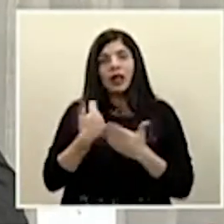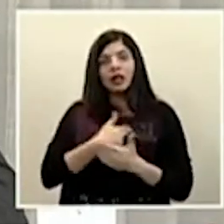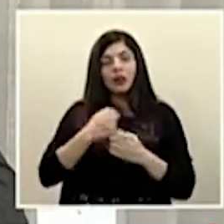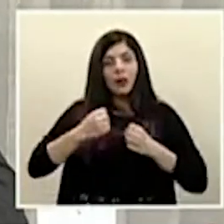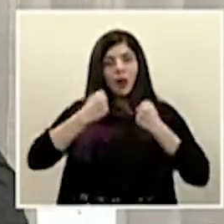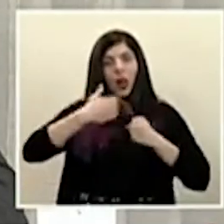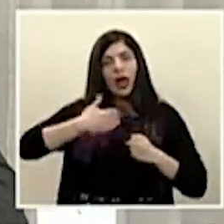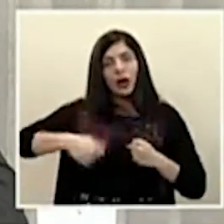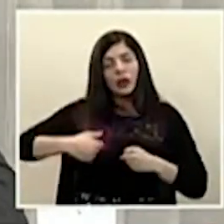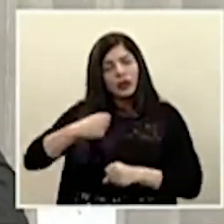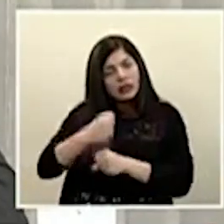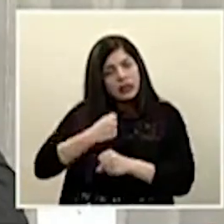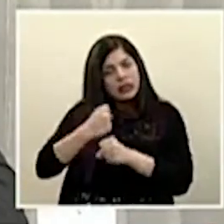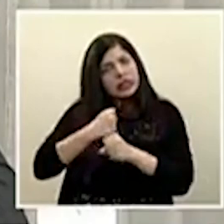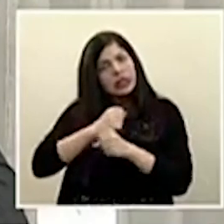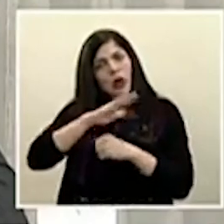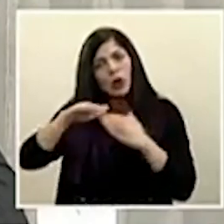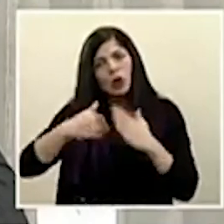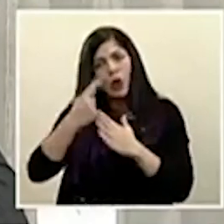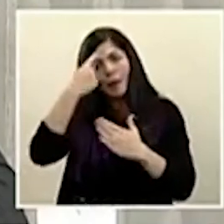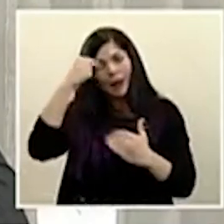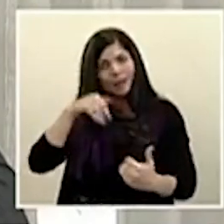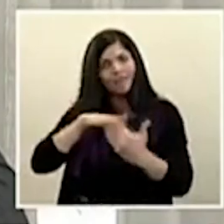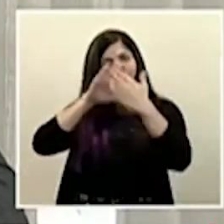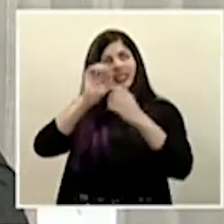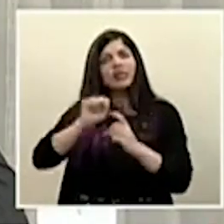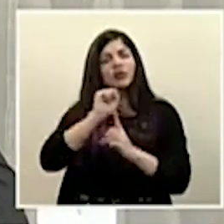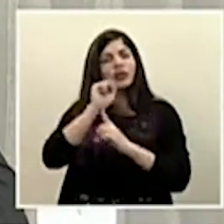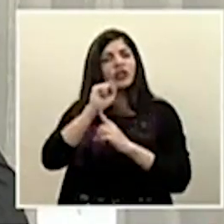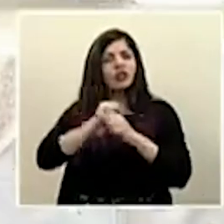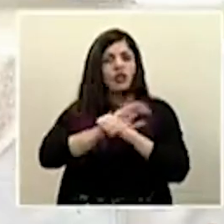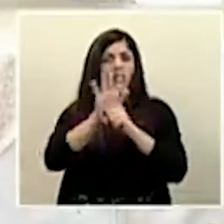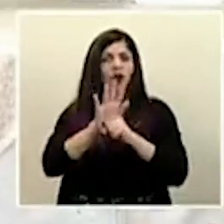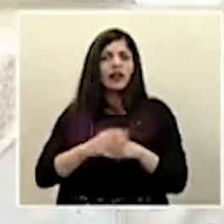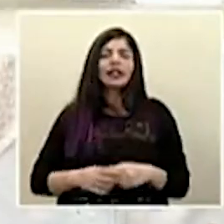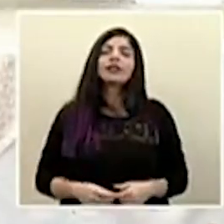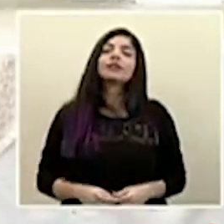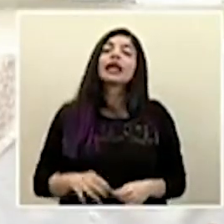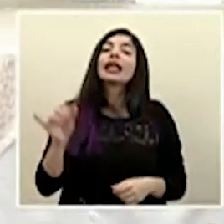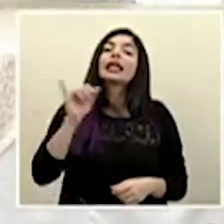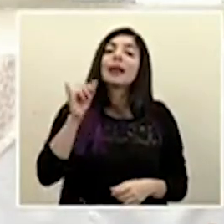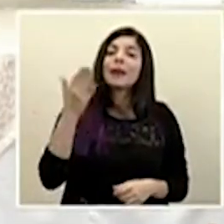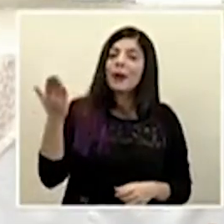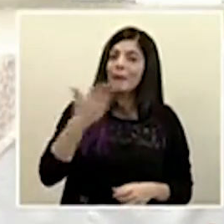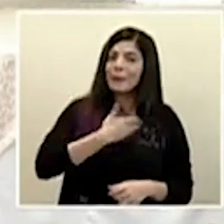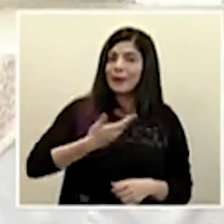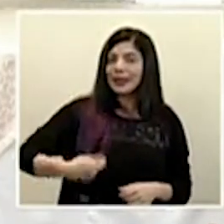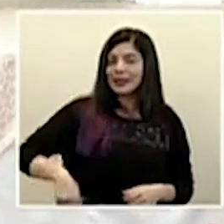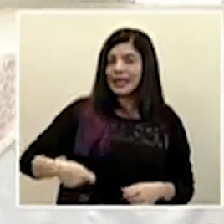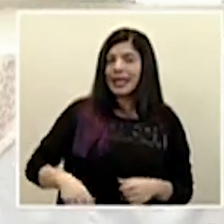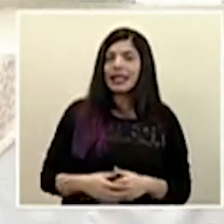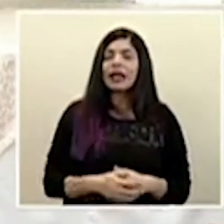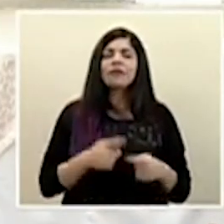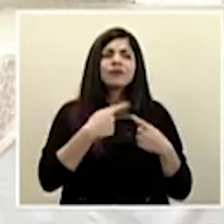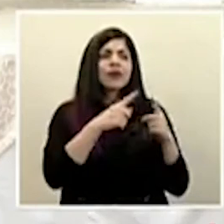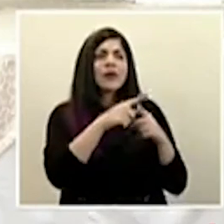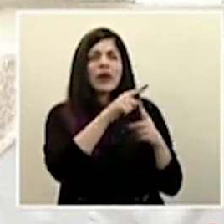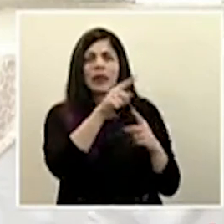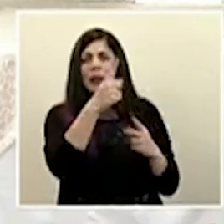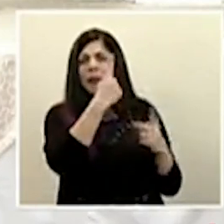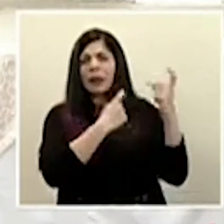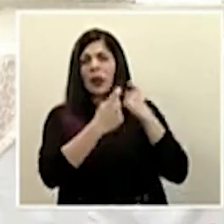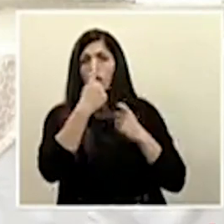Ejecutivo estamos trabajando con todo frente a esta situación del COVID-19. También para el presidente de la República, varios medios nos